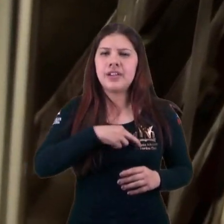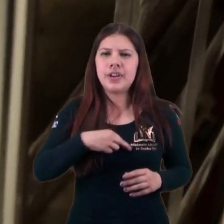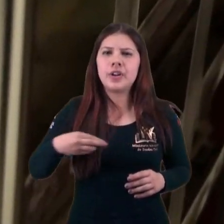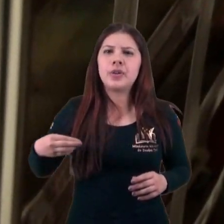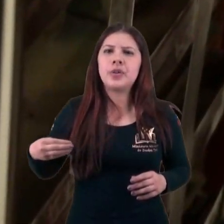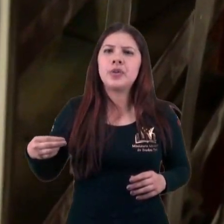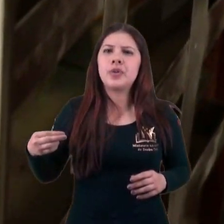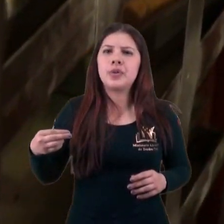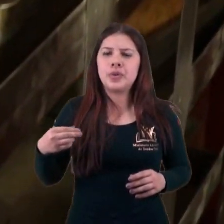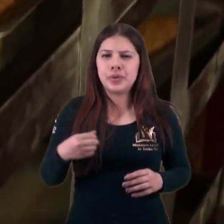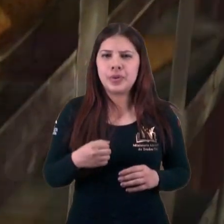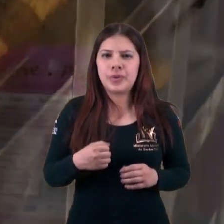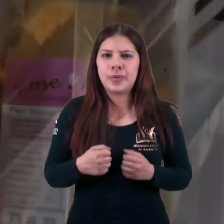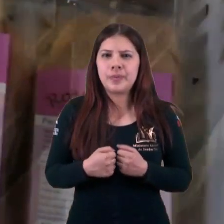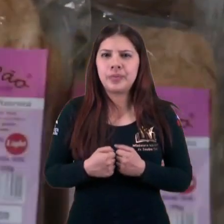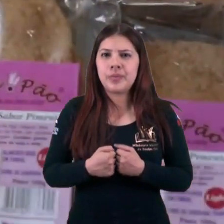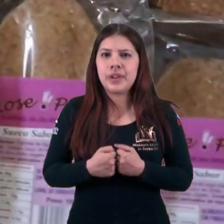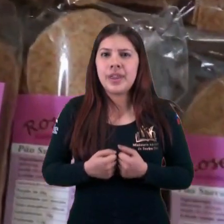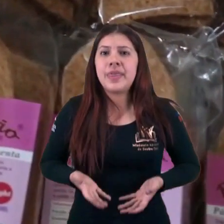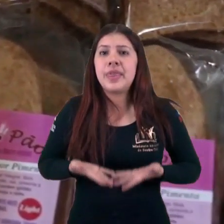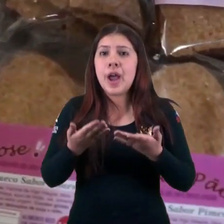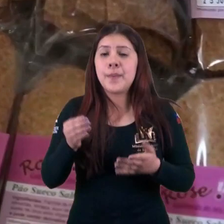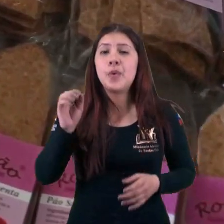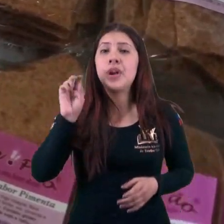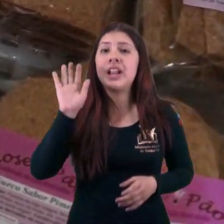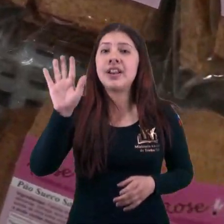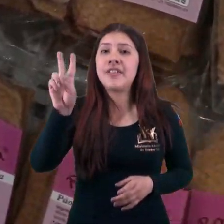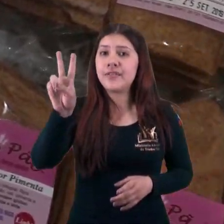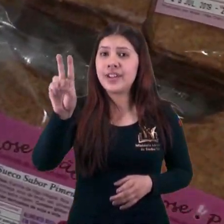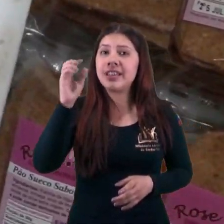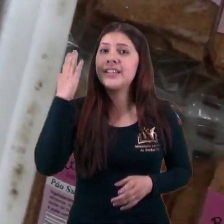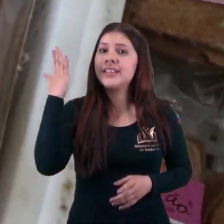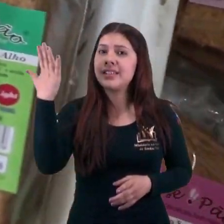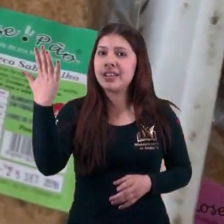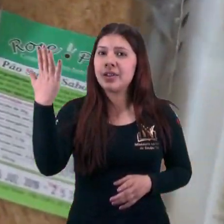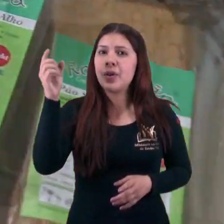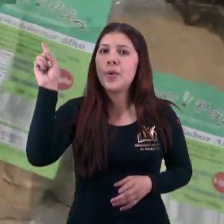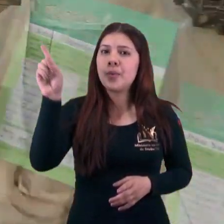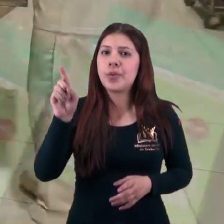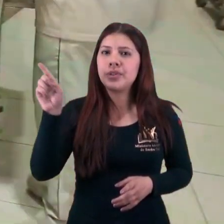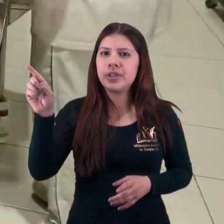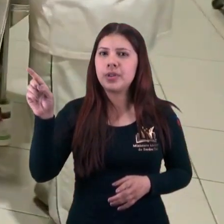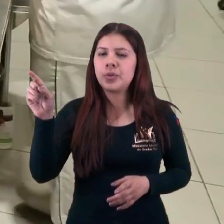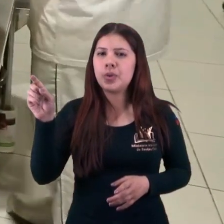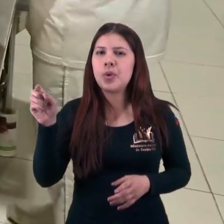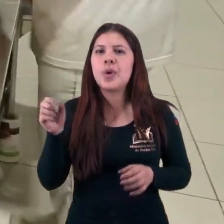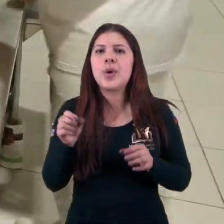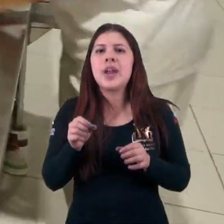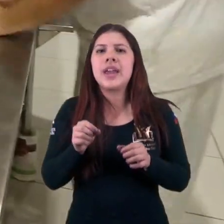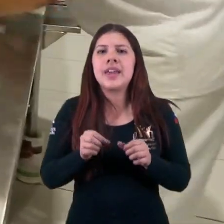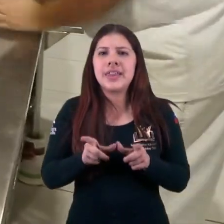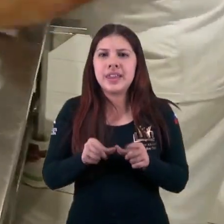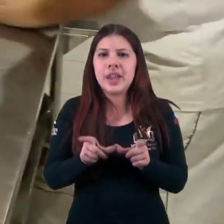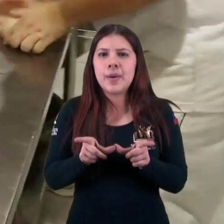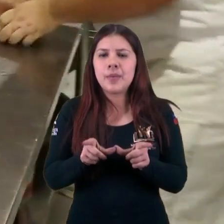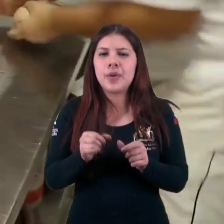Y ya contribuíamos con el 25% de nuestras ventas, entre diezmos y ofrendas. Cuando la vida era